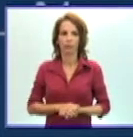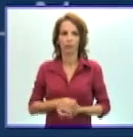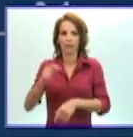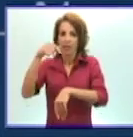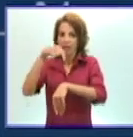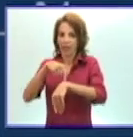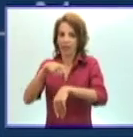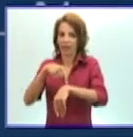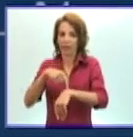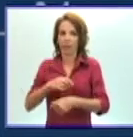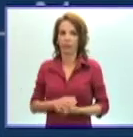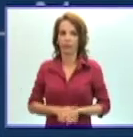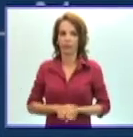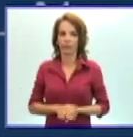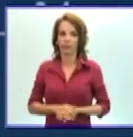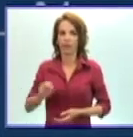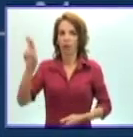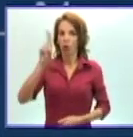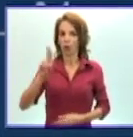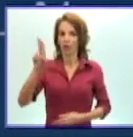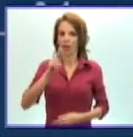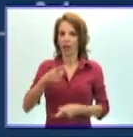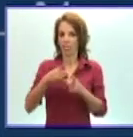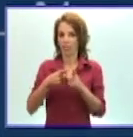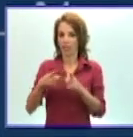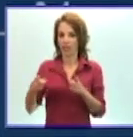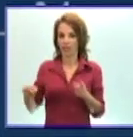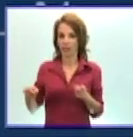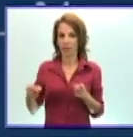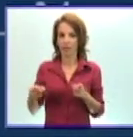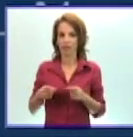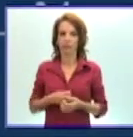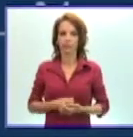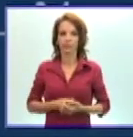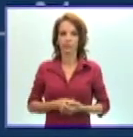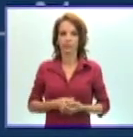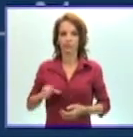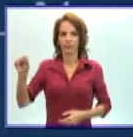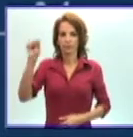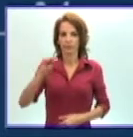que la unidad de medida, bueno, podemos estarlo expresando en segundo y en minuto,